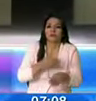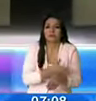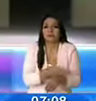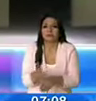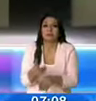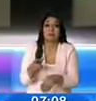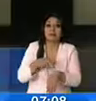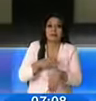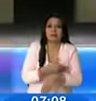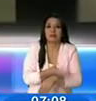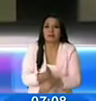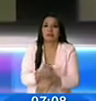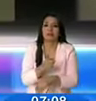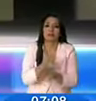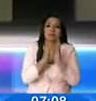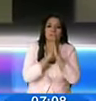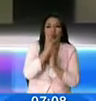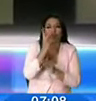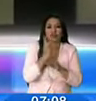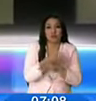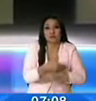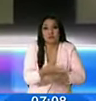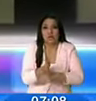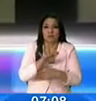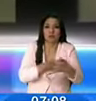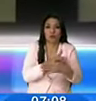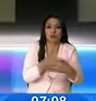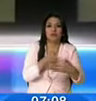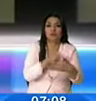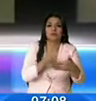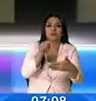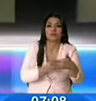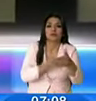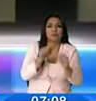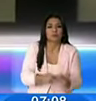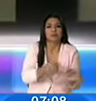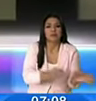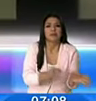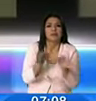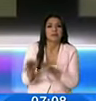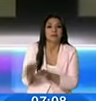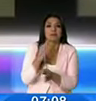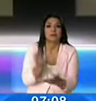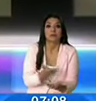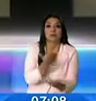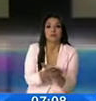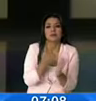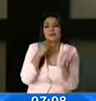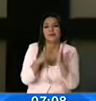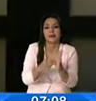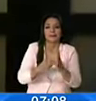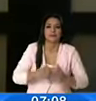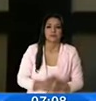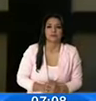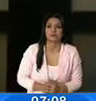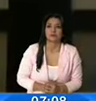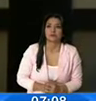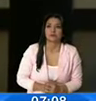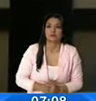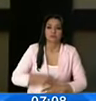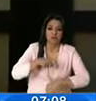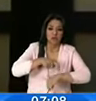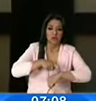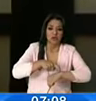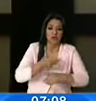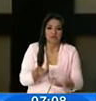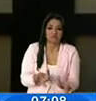Estamos proponiendo extender un poco más la franja horaria, ampliarla un poco más. Es decir, comenzar desde la hora de